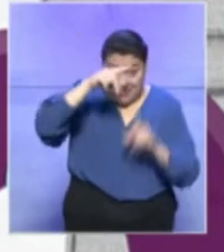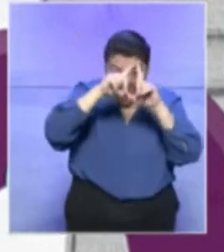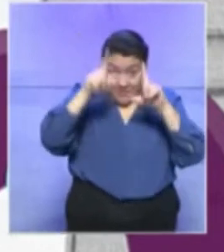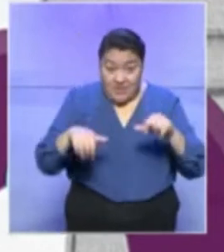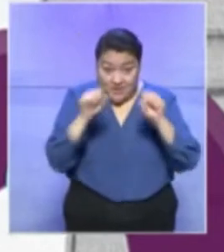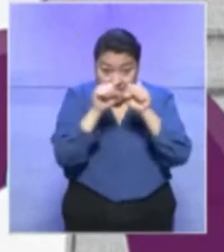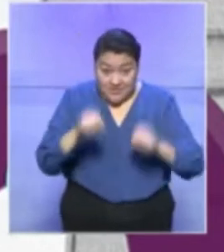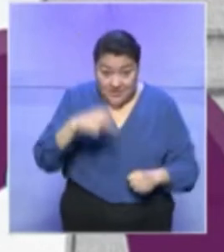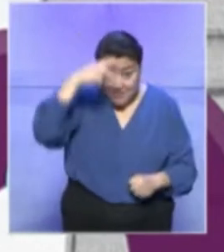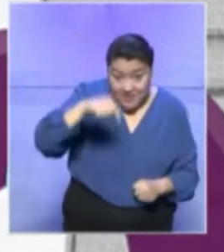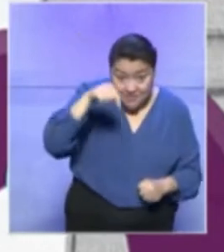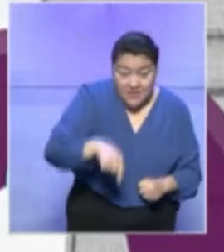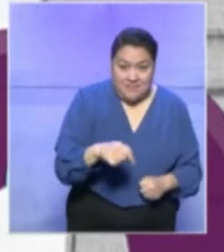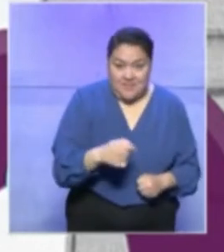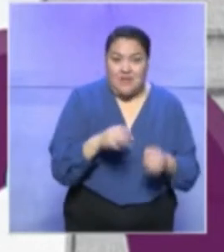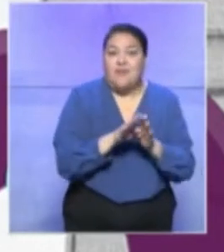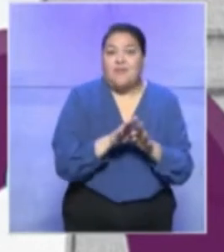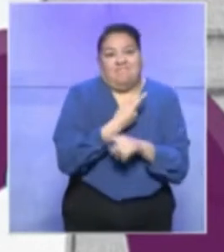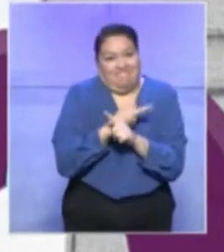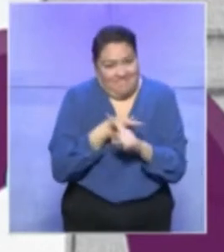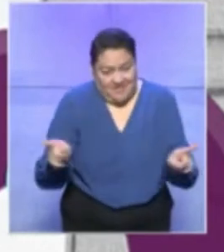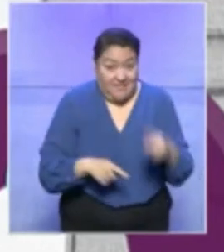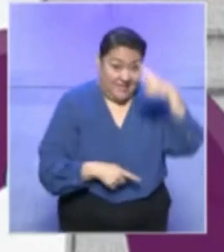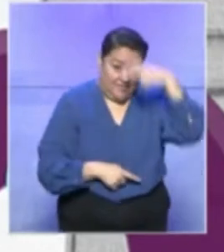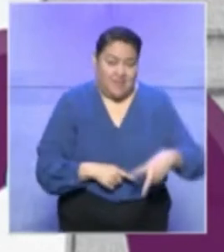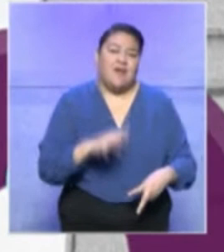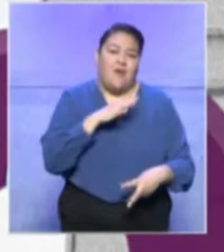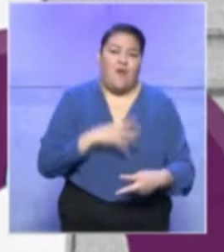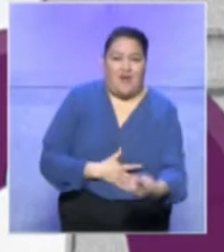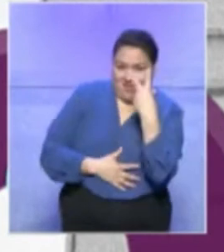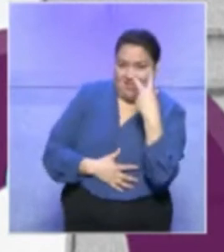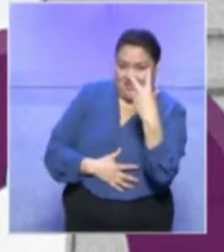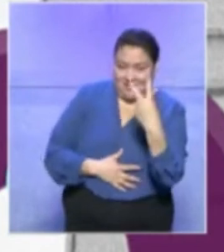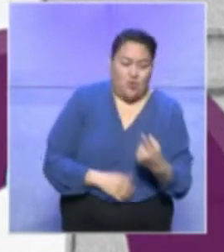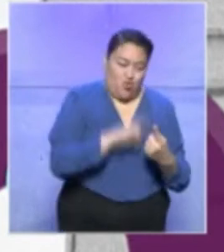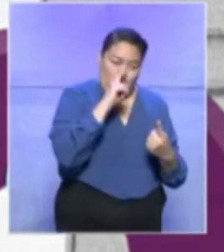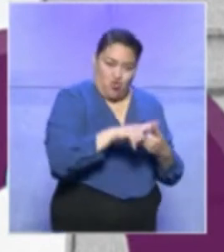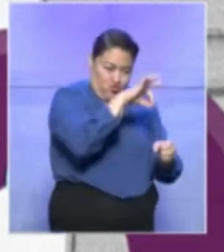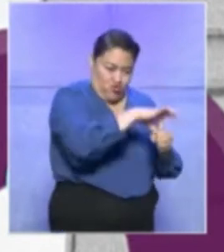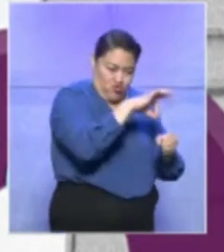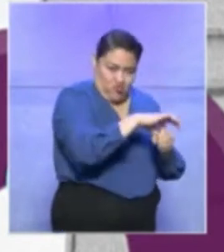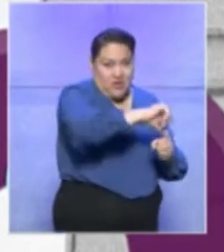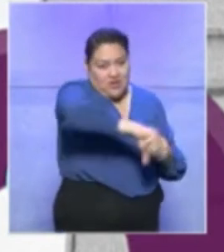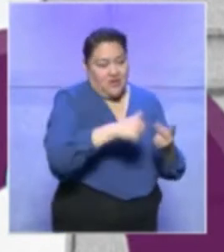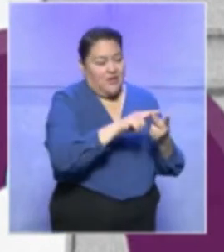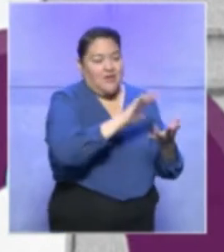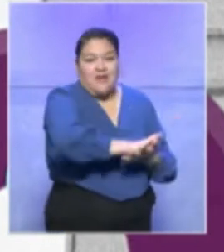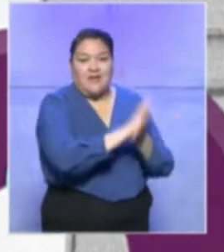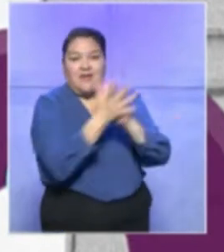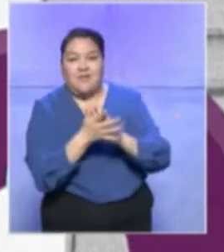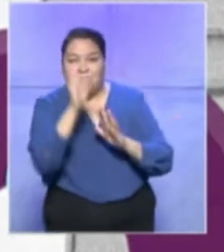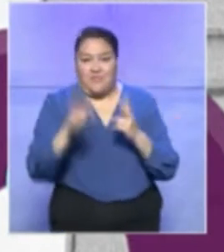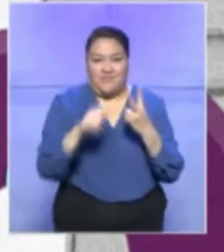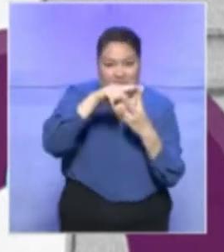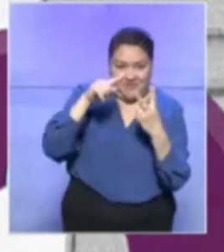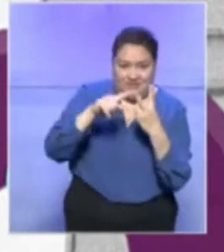electoral mexicano no es de este tipo. En México contamos con un sistema mixto con prevalencia del principio mayoritario, en el cual se